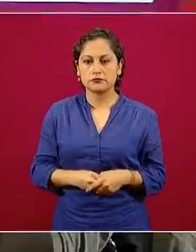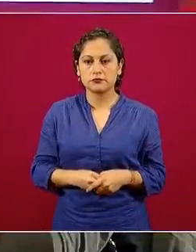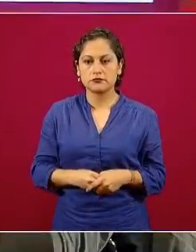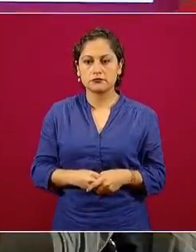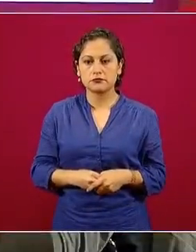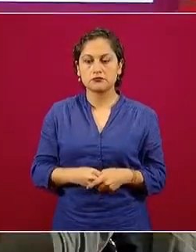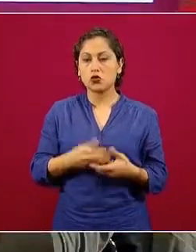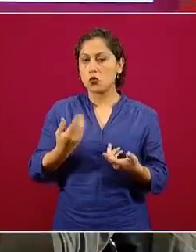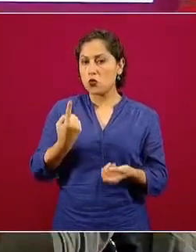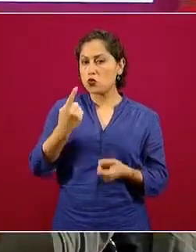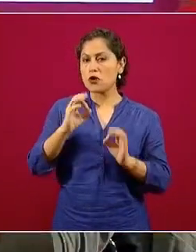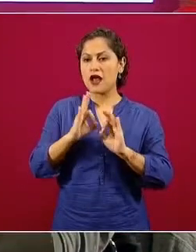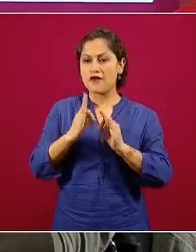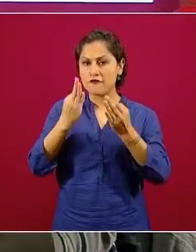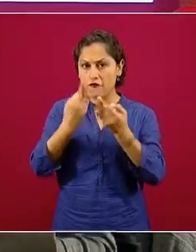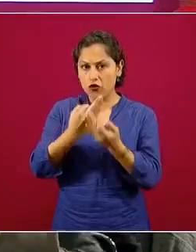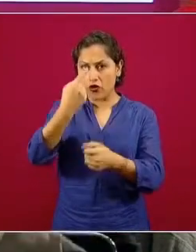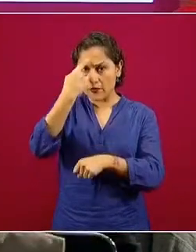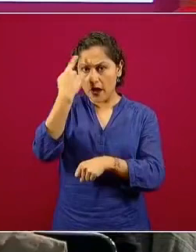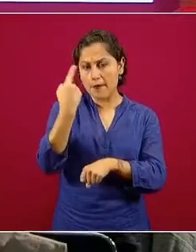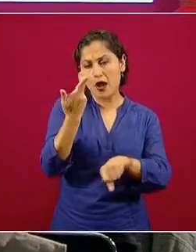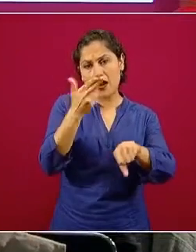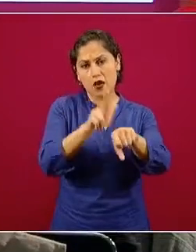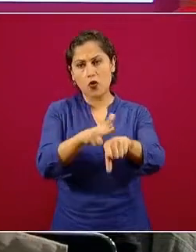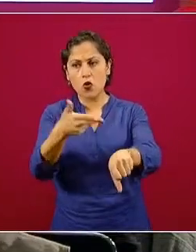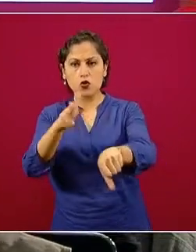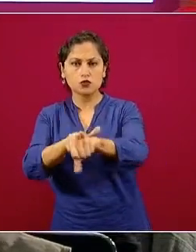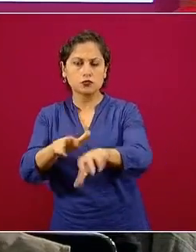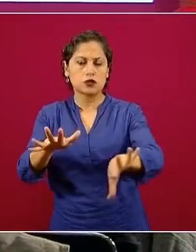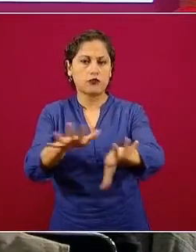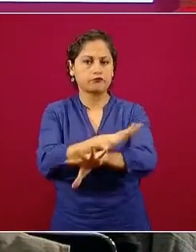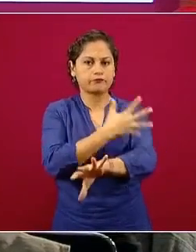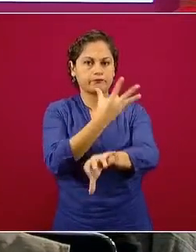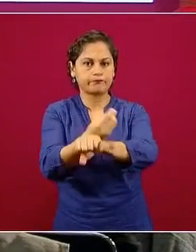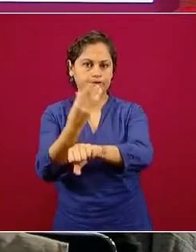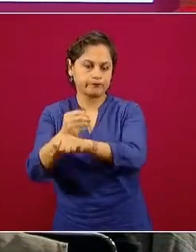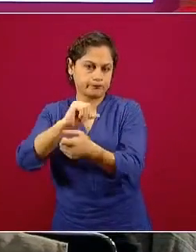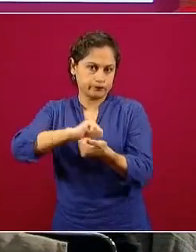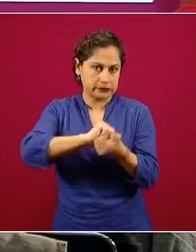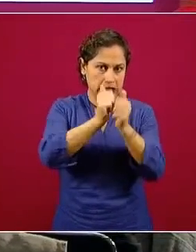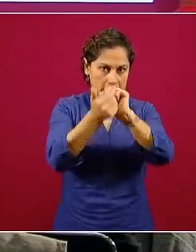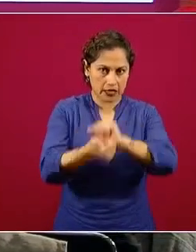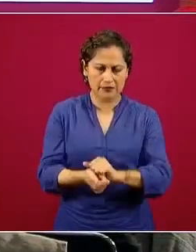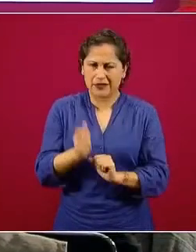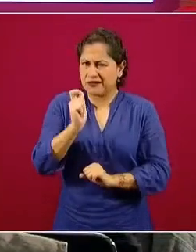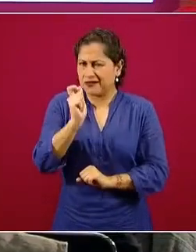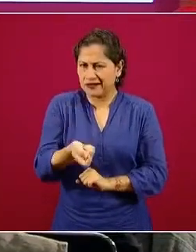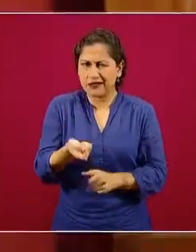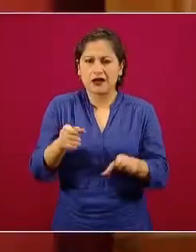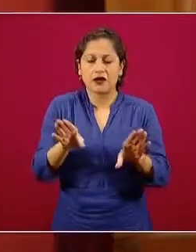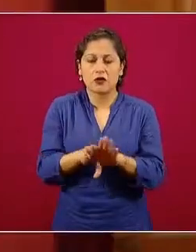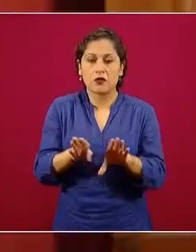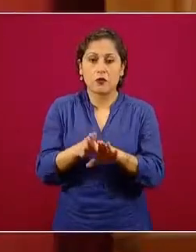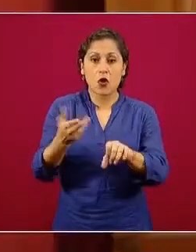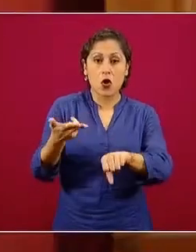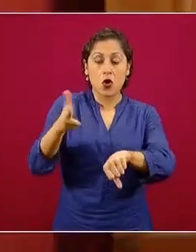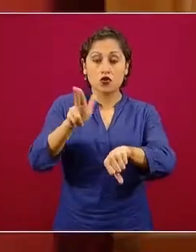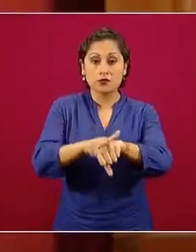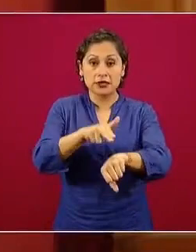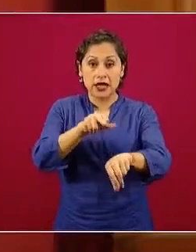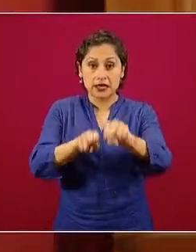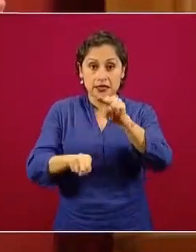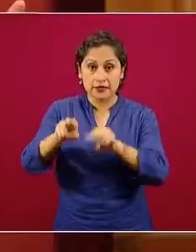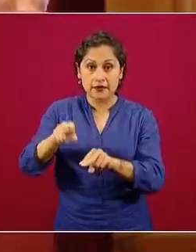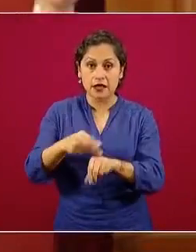estrategia y proceso de reconversión hospitalaria qué significa esto que los hospitales de segundo y de tercer nivel del